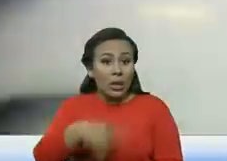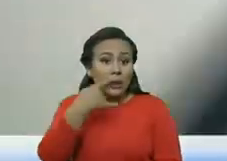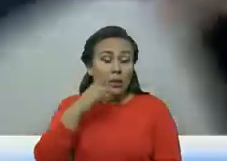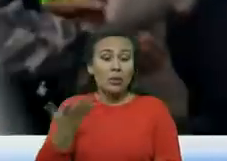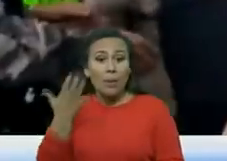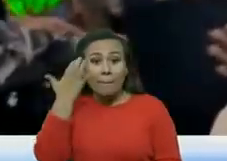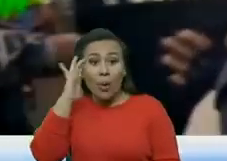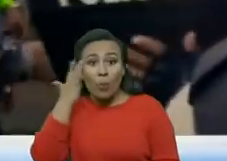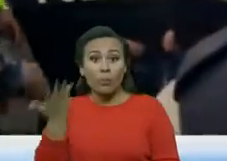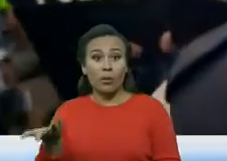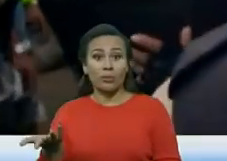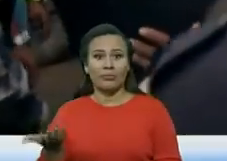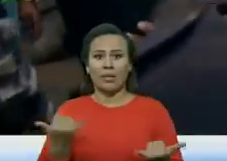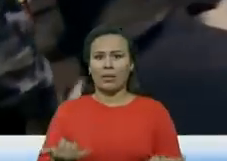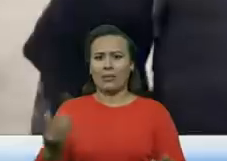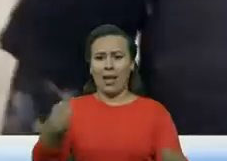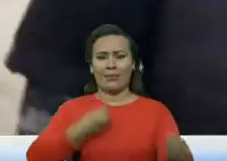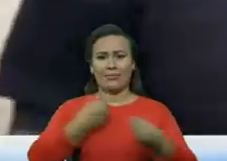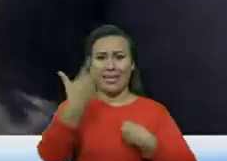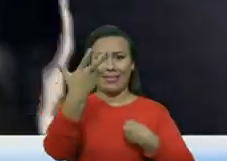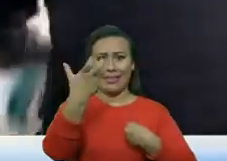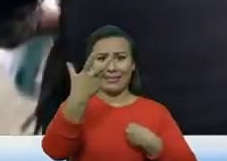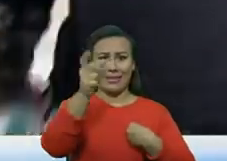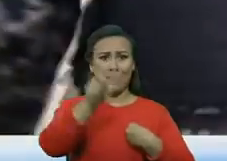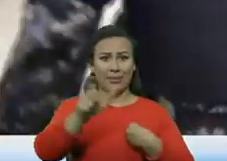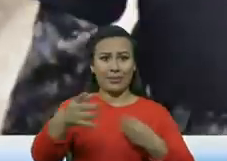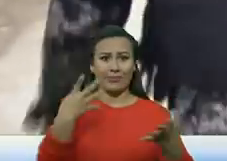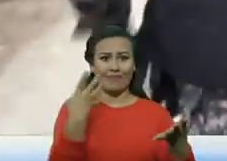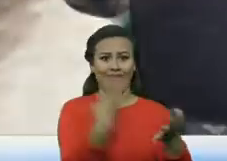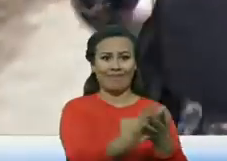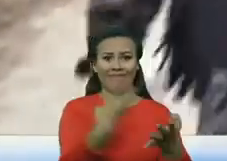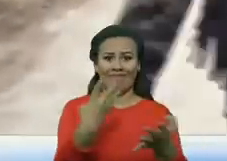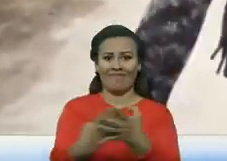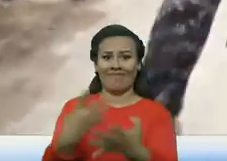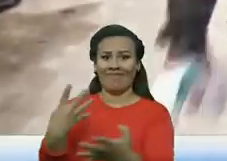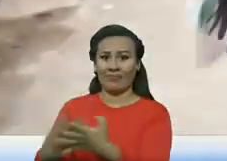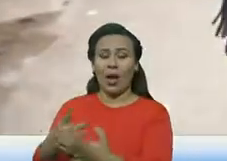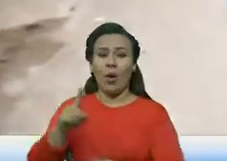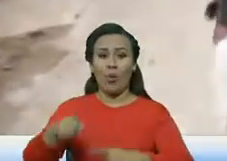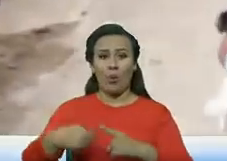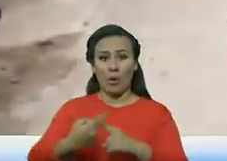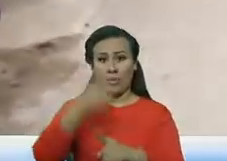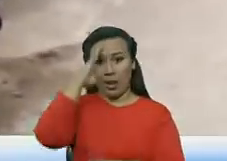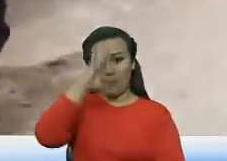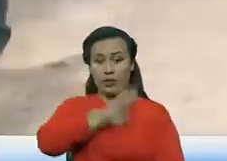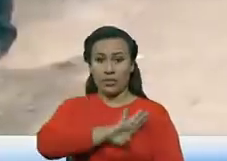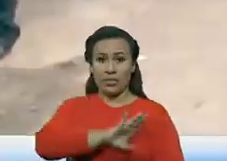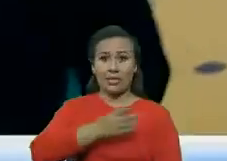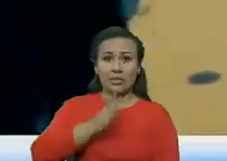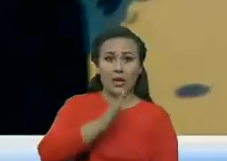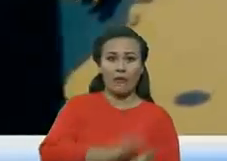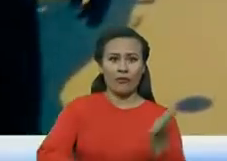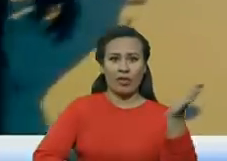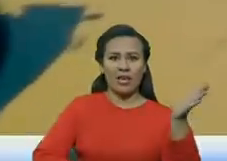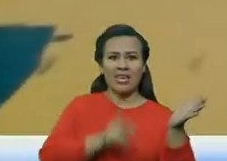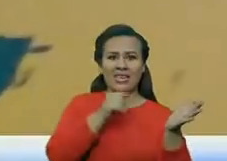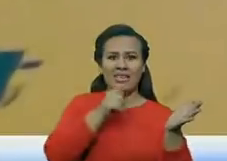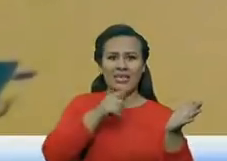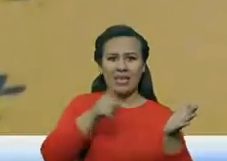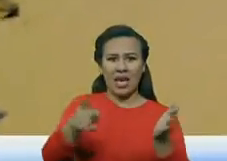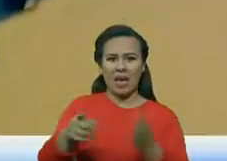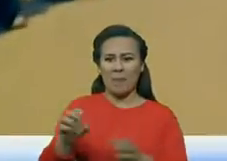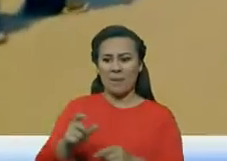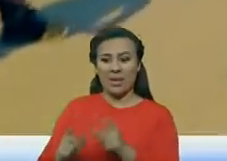fueron detenidas durante la intervención policial. Cuando los uniformados se retiraban del sitio, fueron despedidos por una lluvia